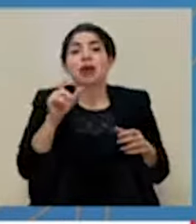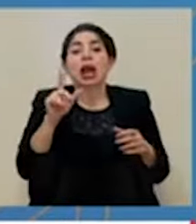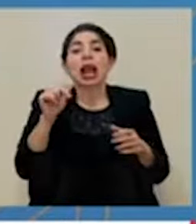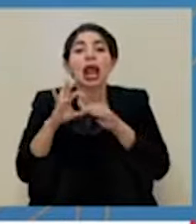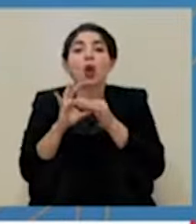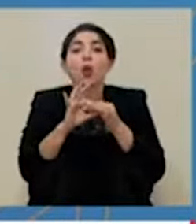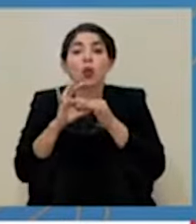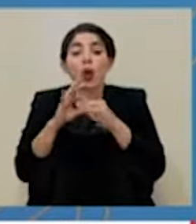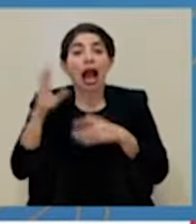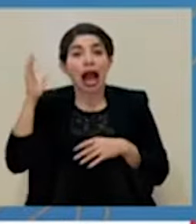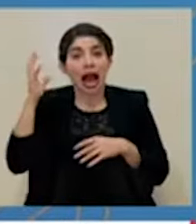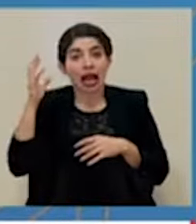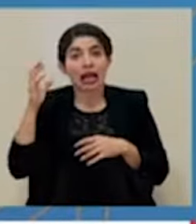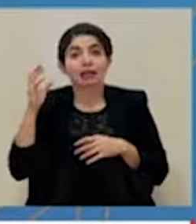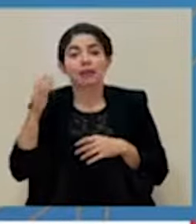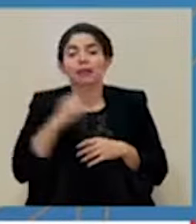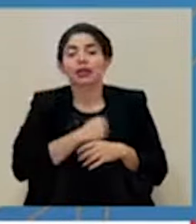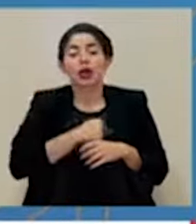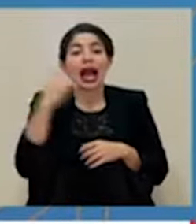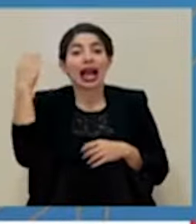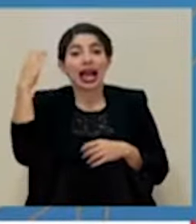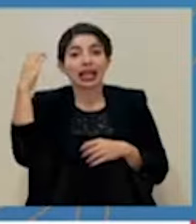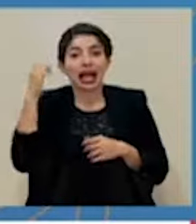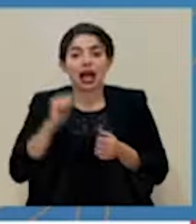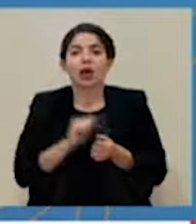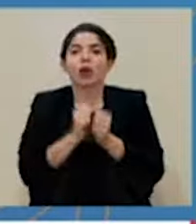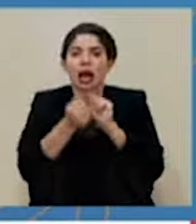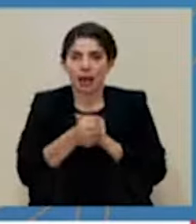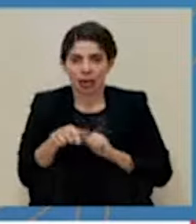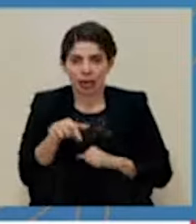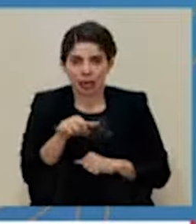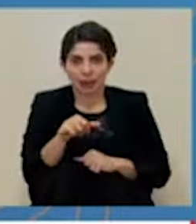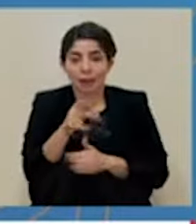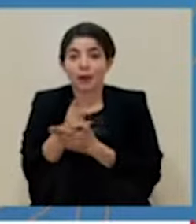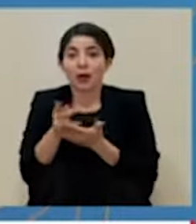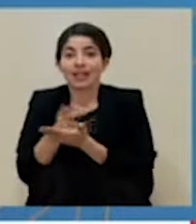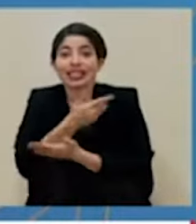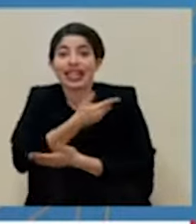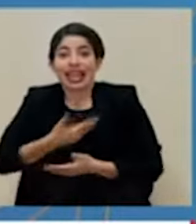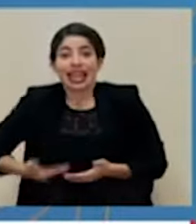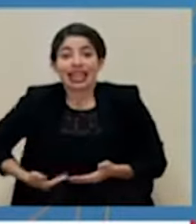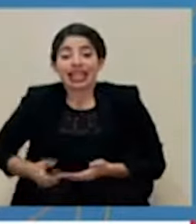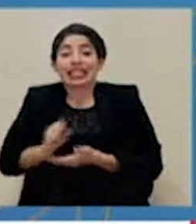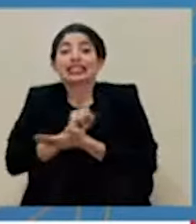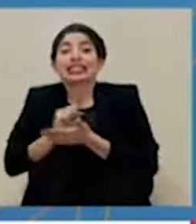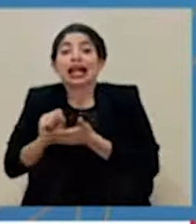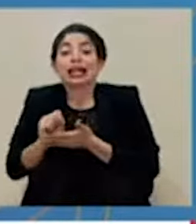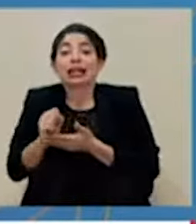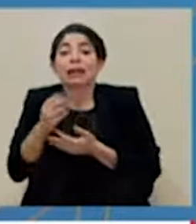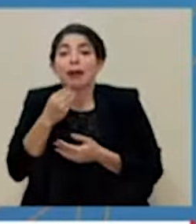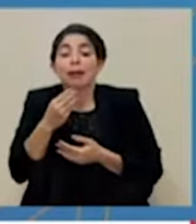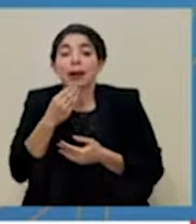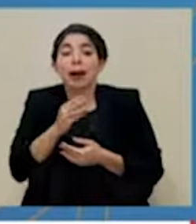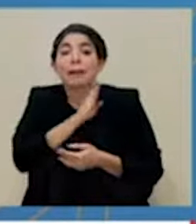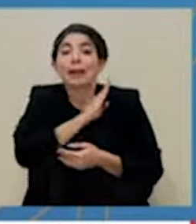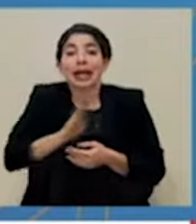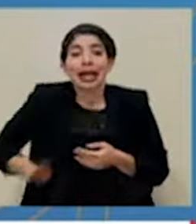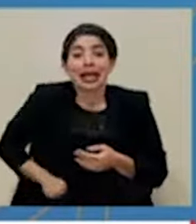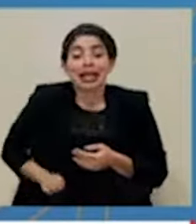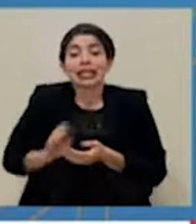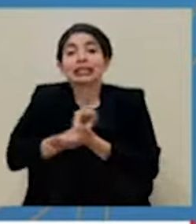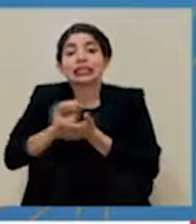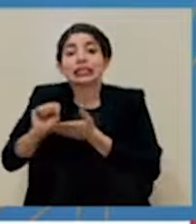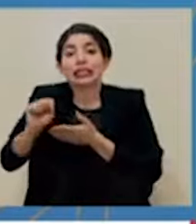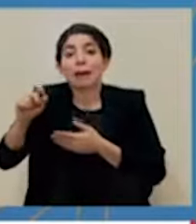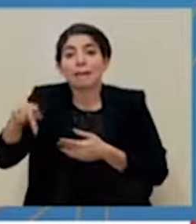la provincia de Cartago, y en la provincia de Heredia, los cantones de Santa Bárbara, Belén y San Pablo,